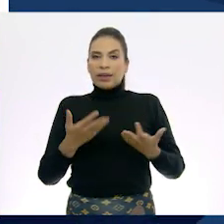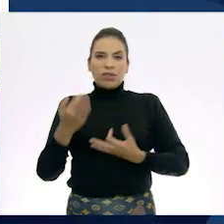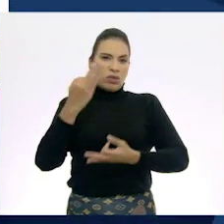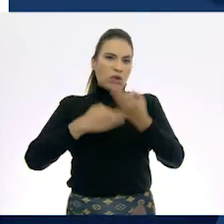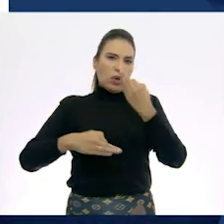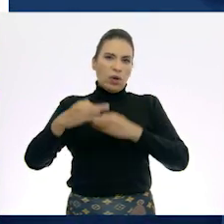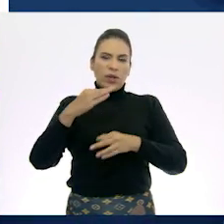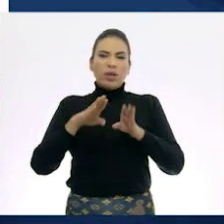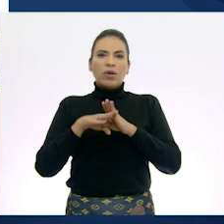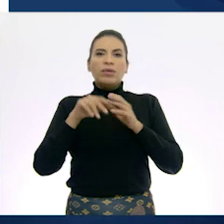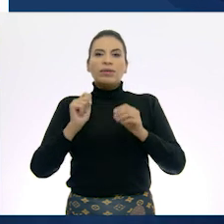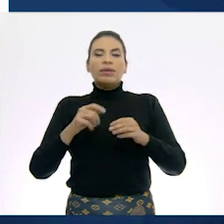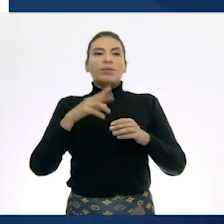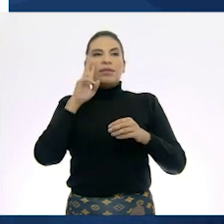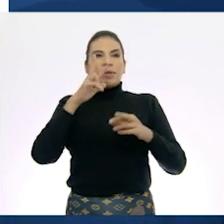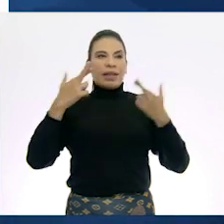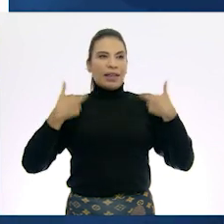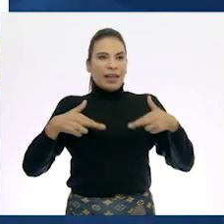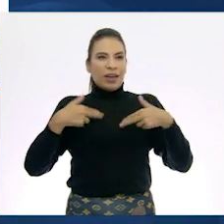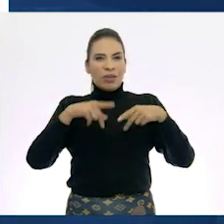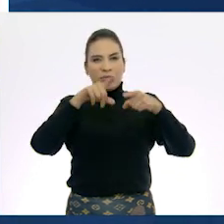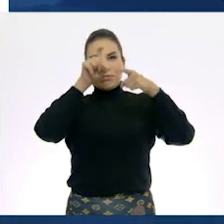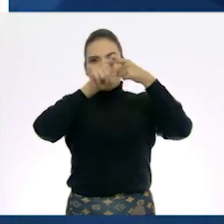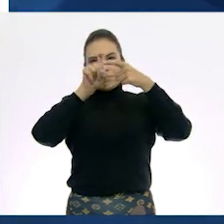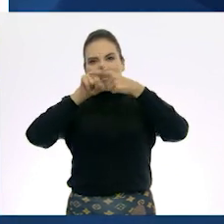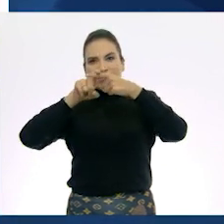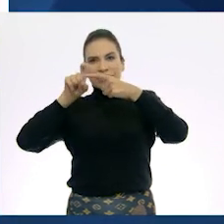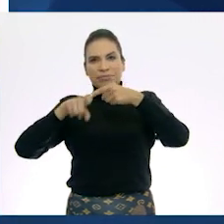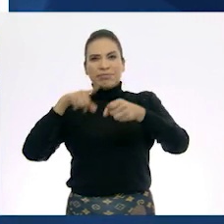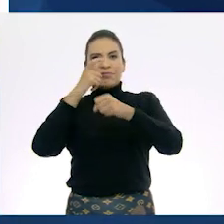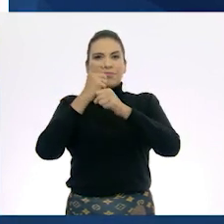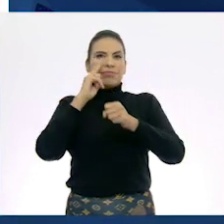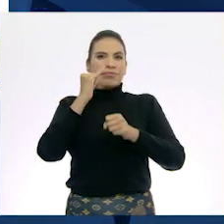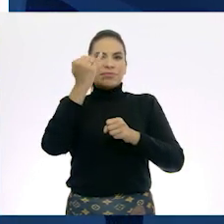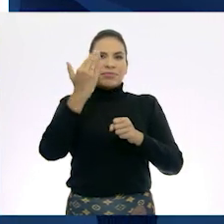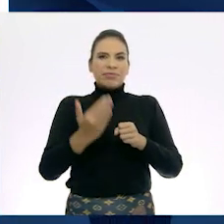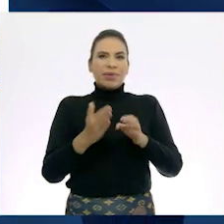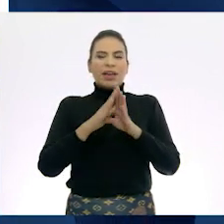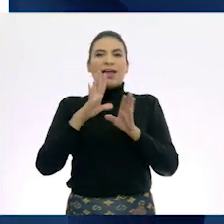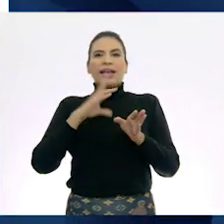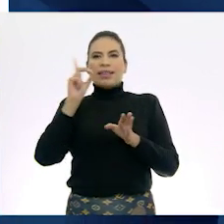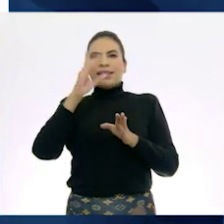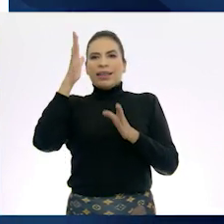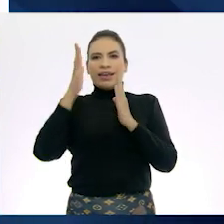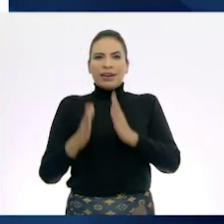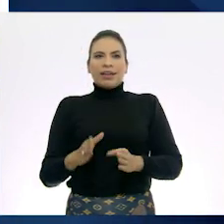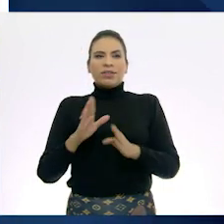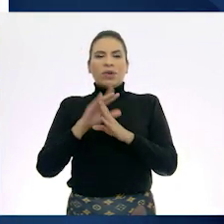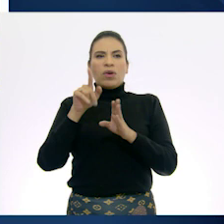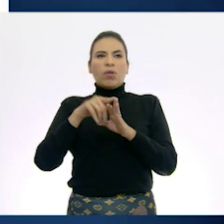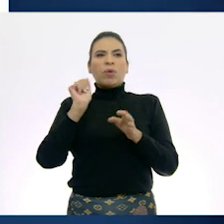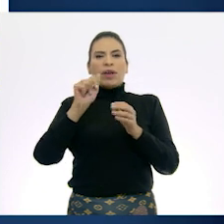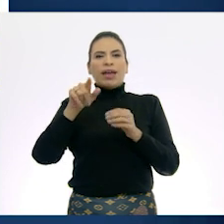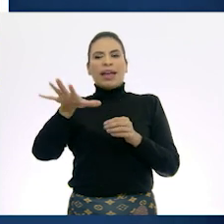las prendas que están colgadas en esos ganchos con la primera imagen de la columna derecha, que es un